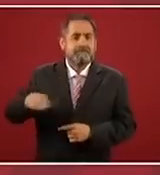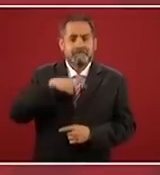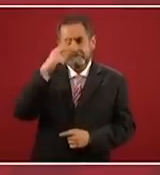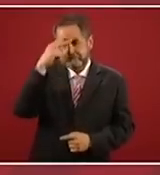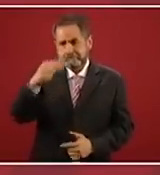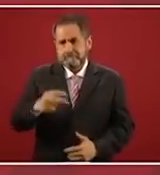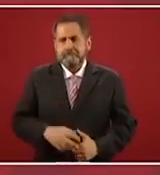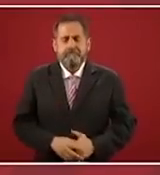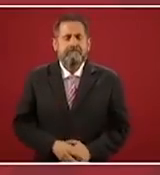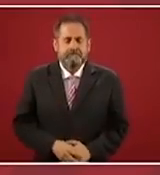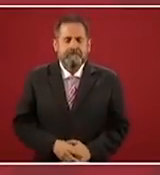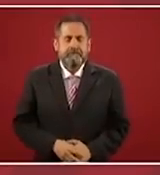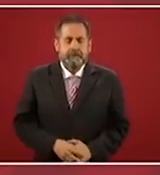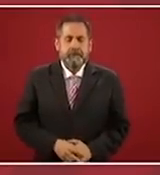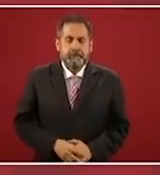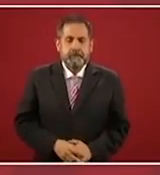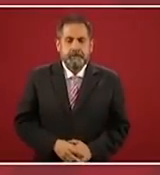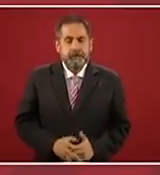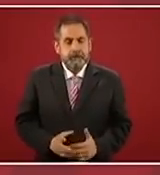Bueno,